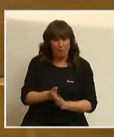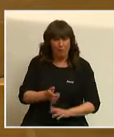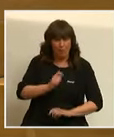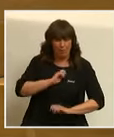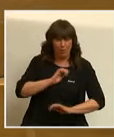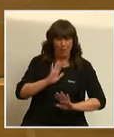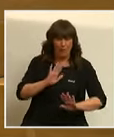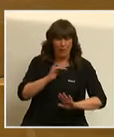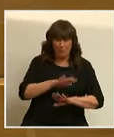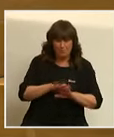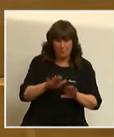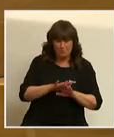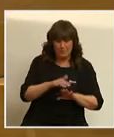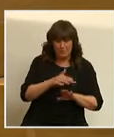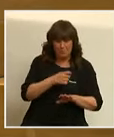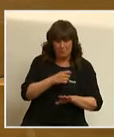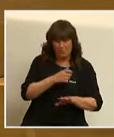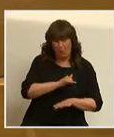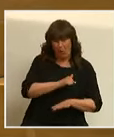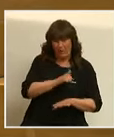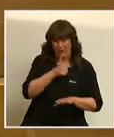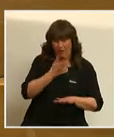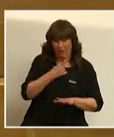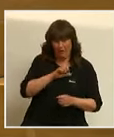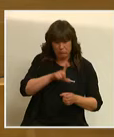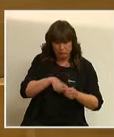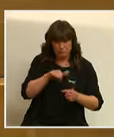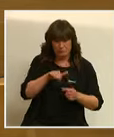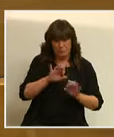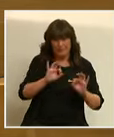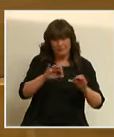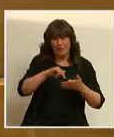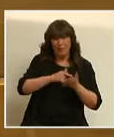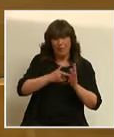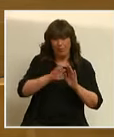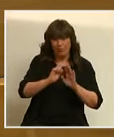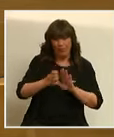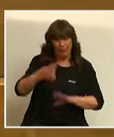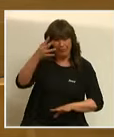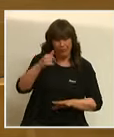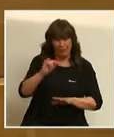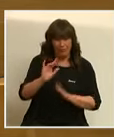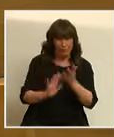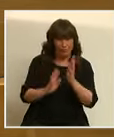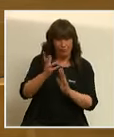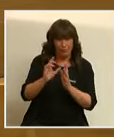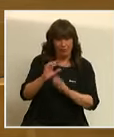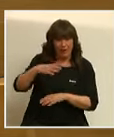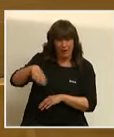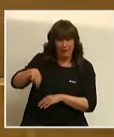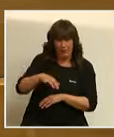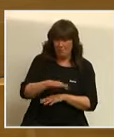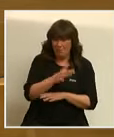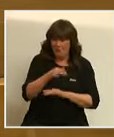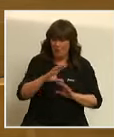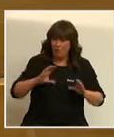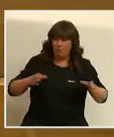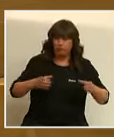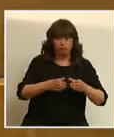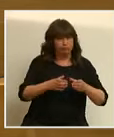policías nacionales que participamos en el dispositivo de Campanar, sino también a todos los que forman parte de esta Jefatura Superior de